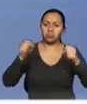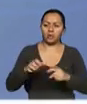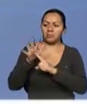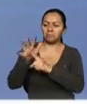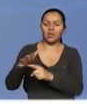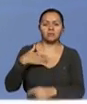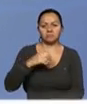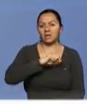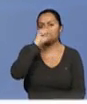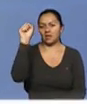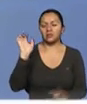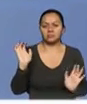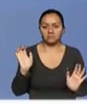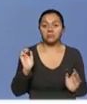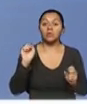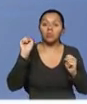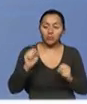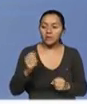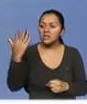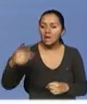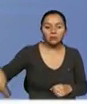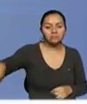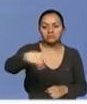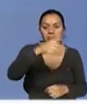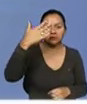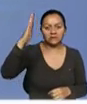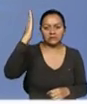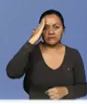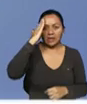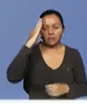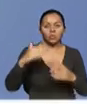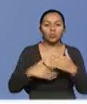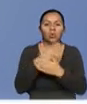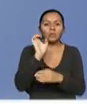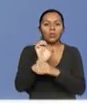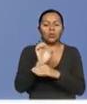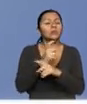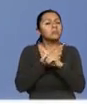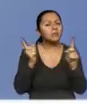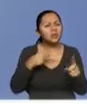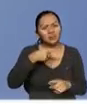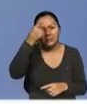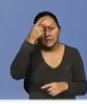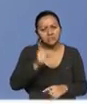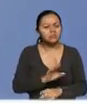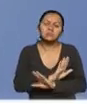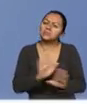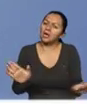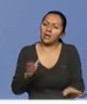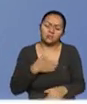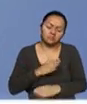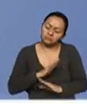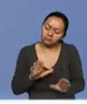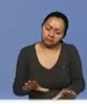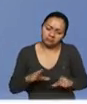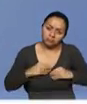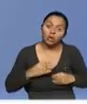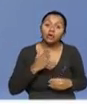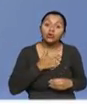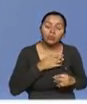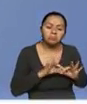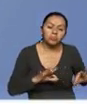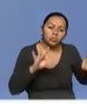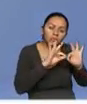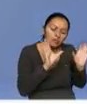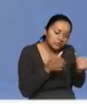Hay legado, hay conciencia, hay una patria nueva. Pero mi decisión está tomada. Tengo una deuda con mi